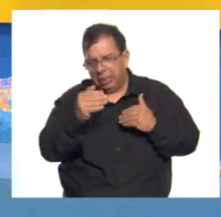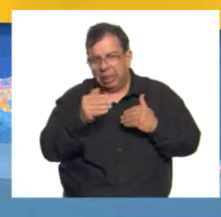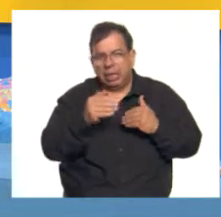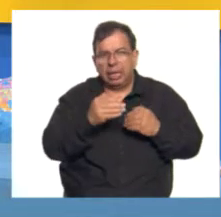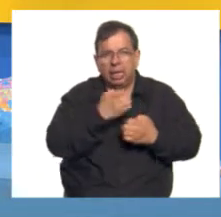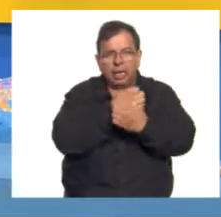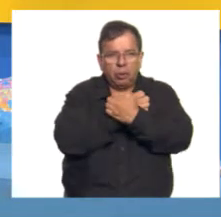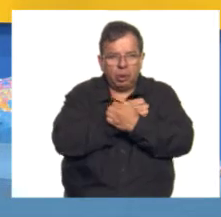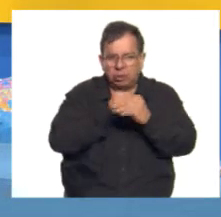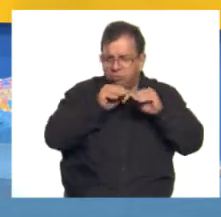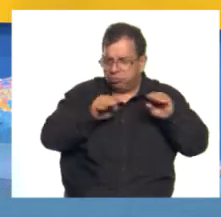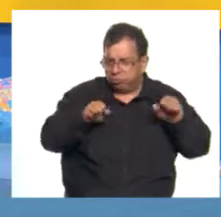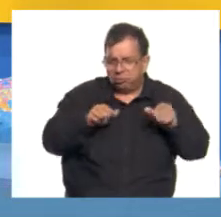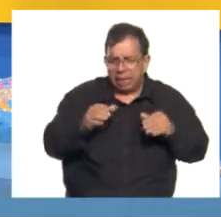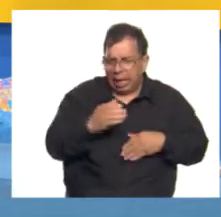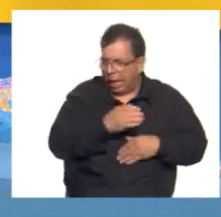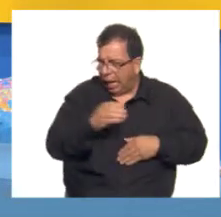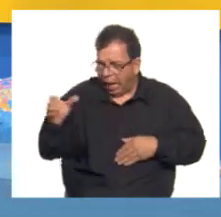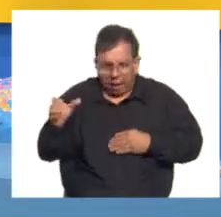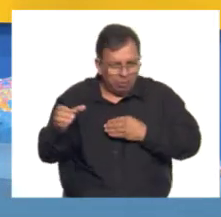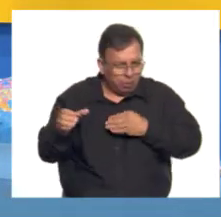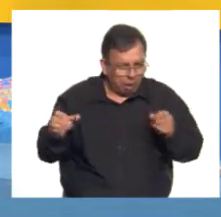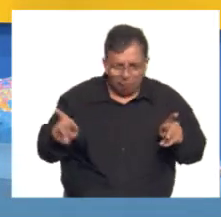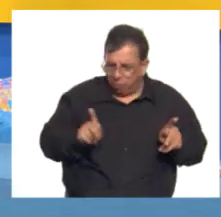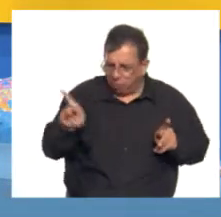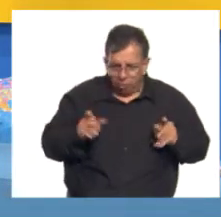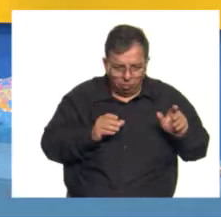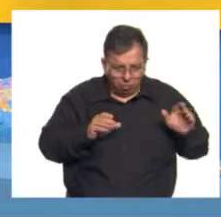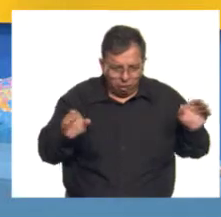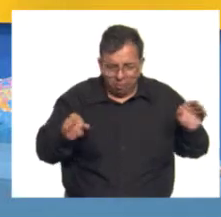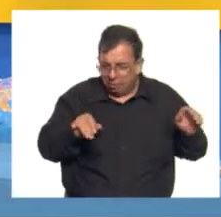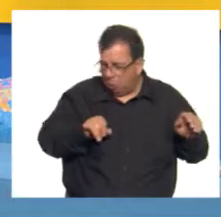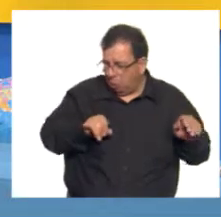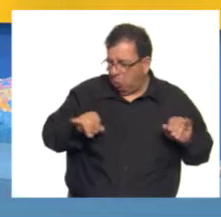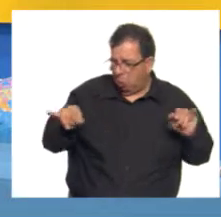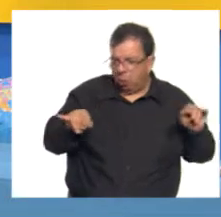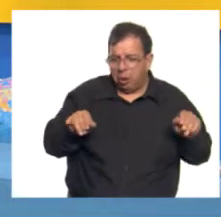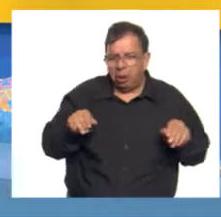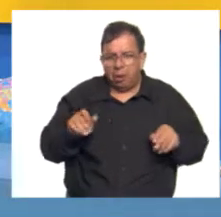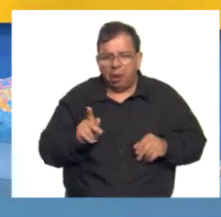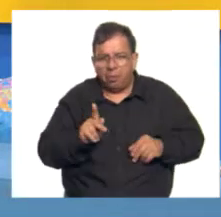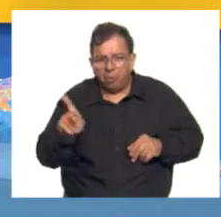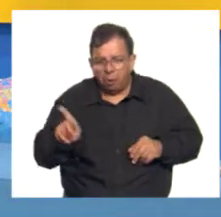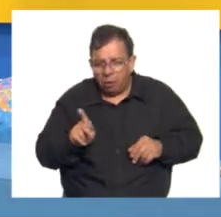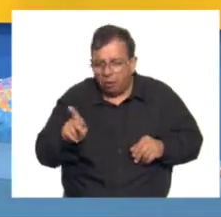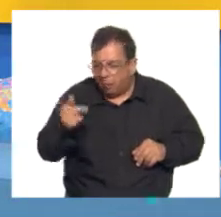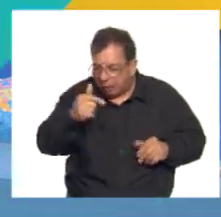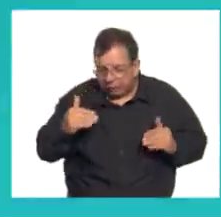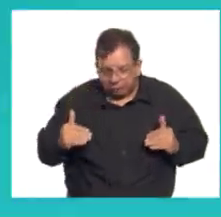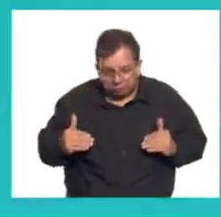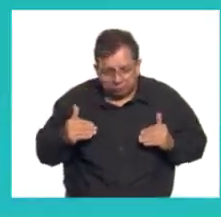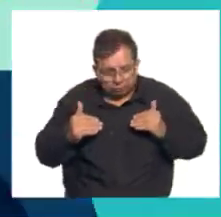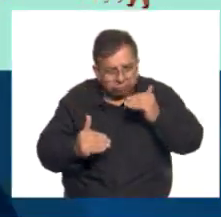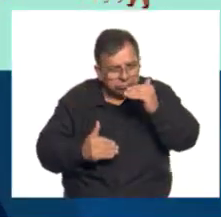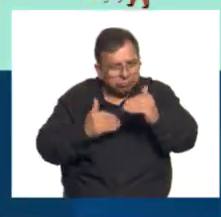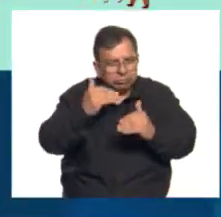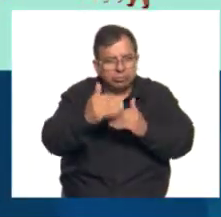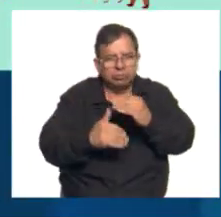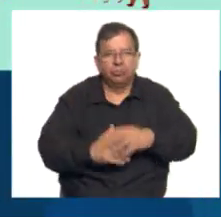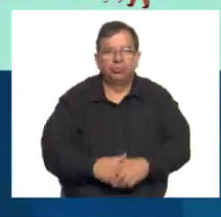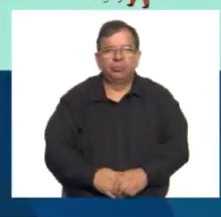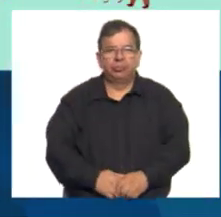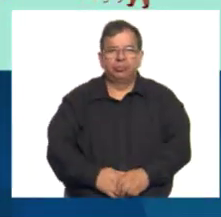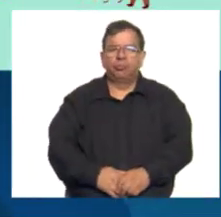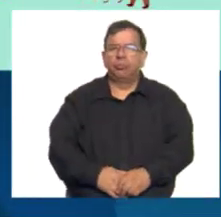educación en el campo sobre todo, con el fin de que las regiones rurales pudieran ser parte del progreso del país.